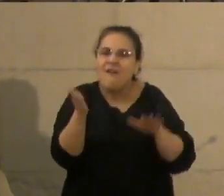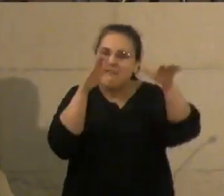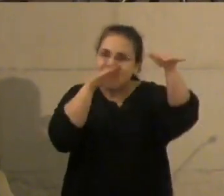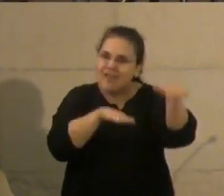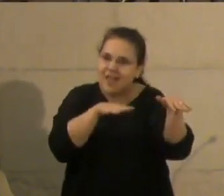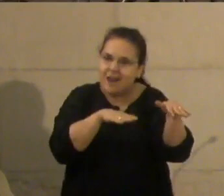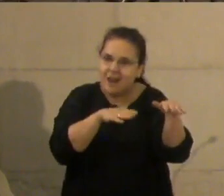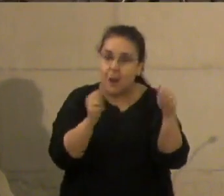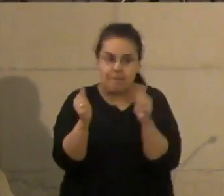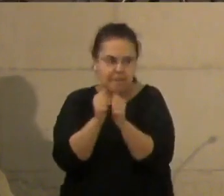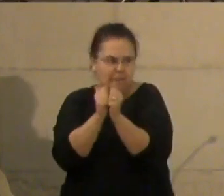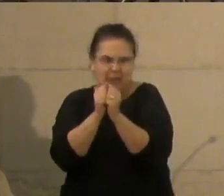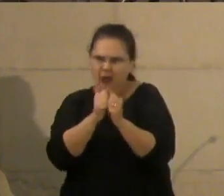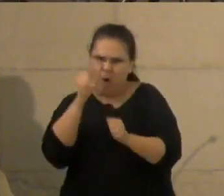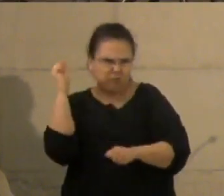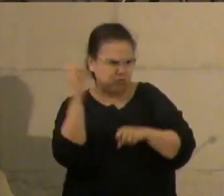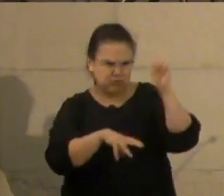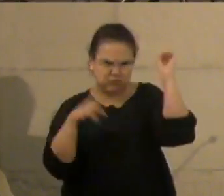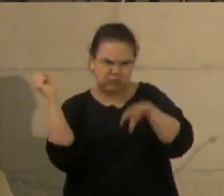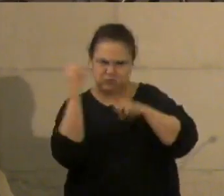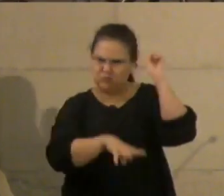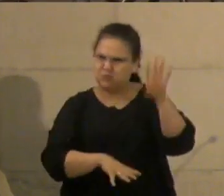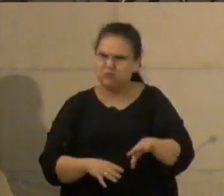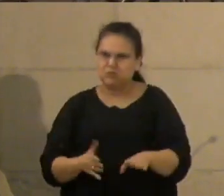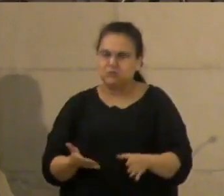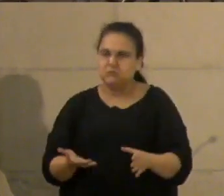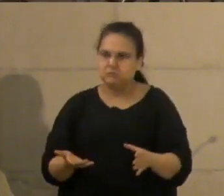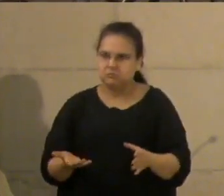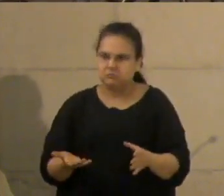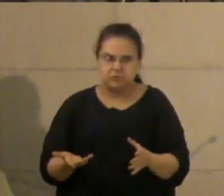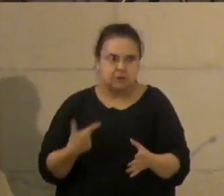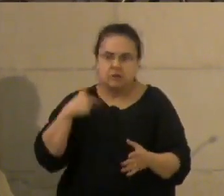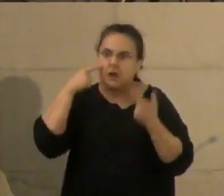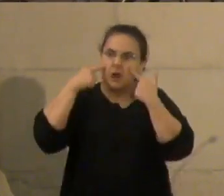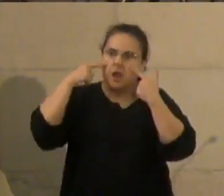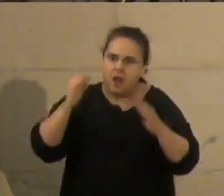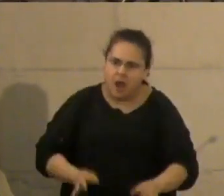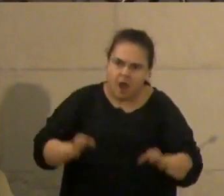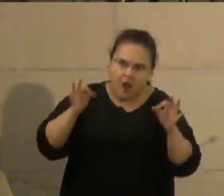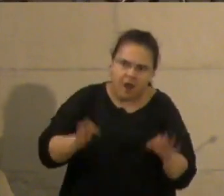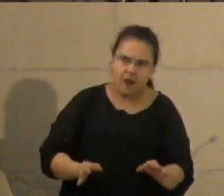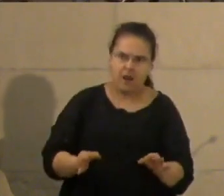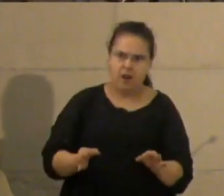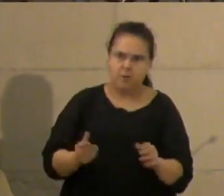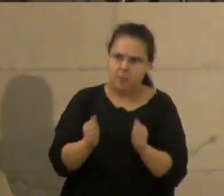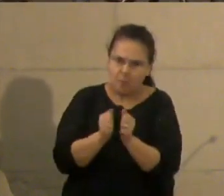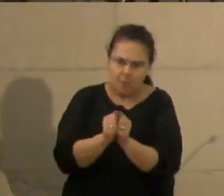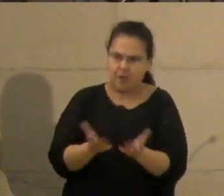Las pedradas brutales y asesinas no eran alegóricas, eran reales completamente. Y